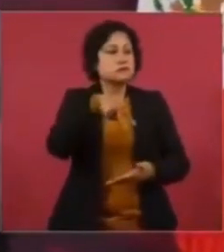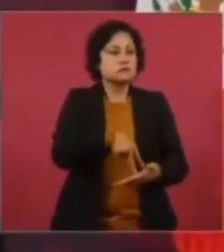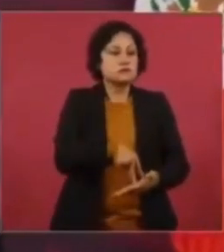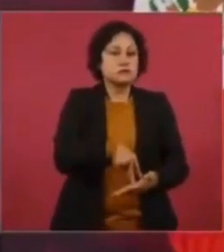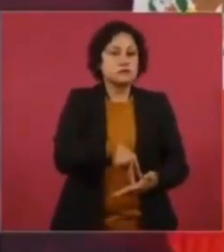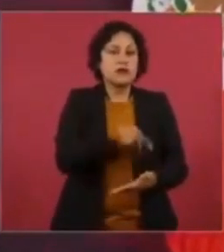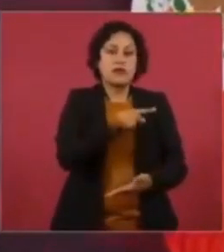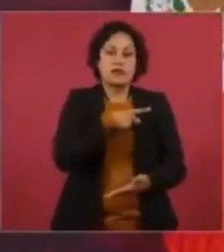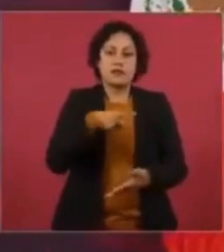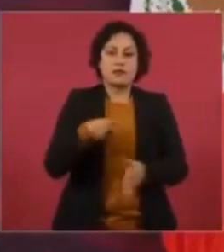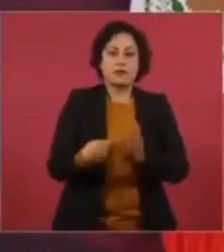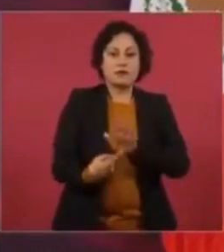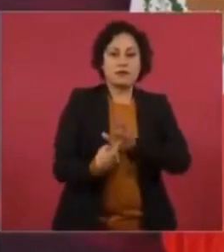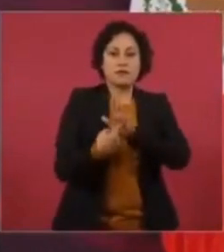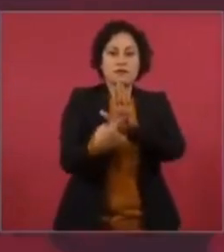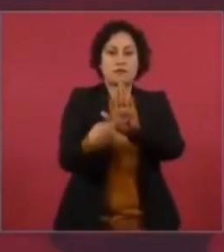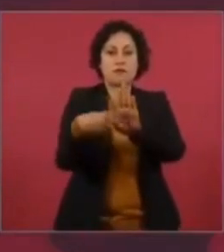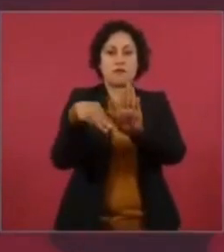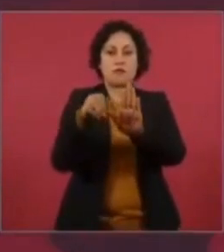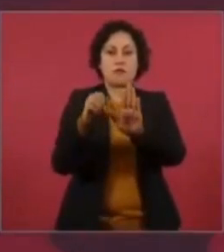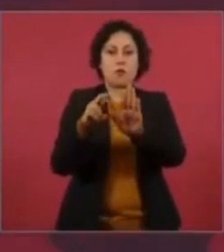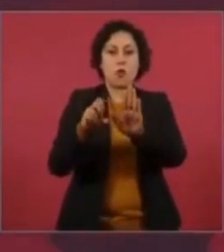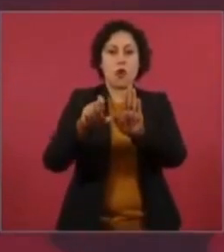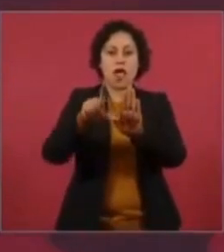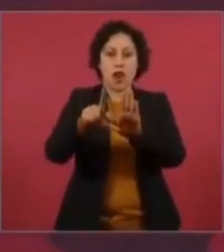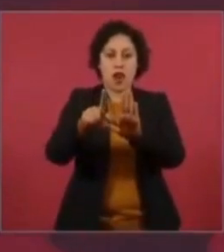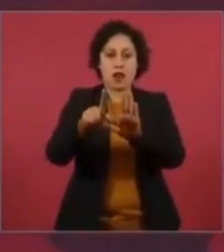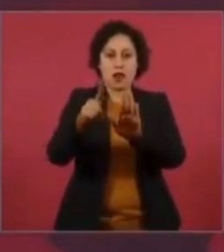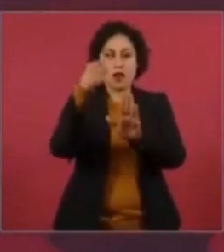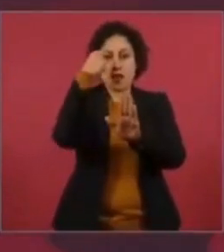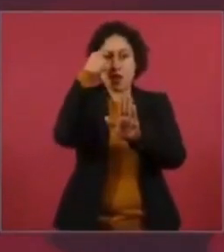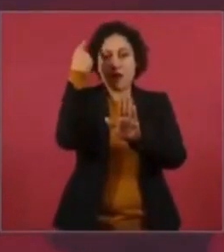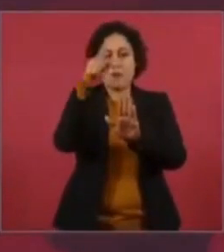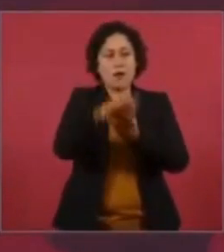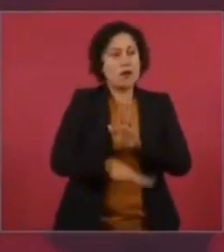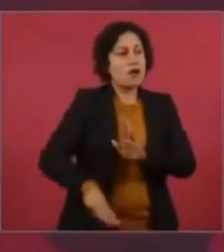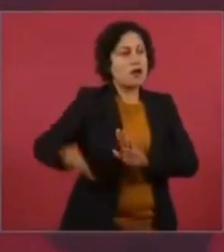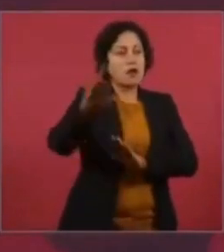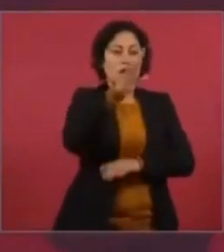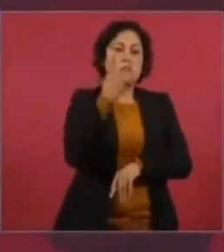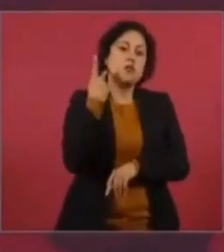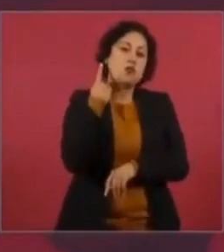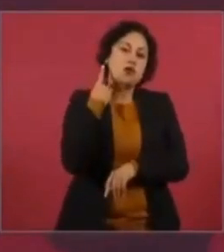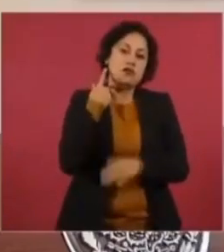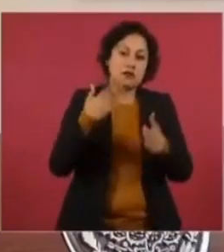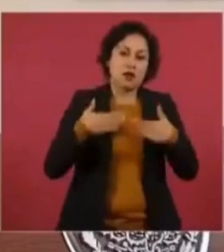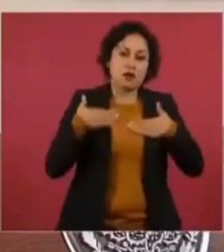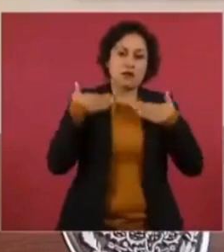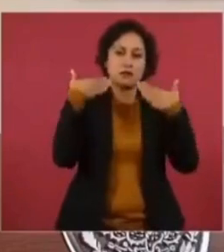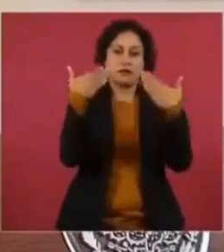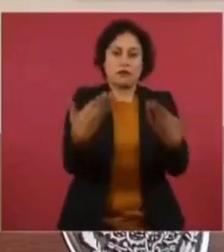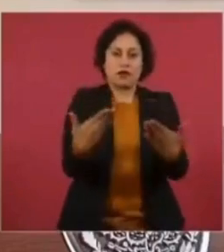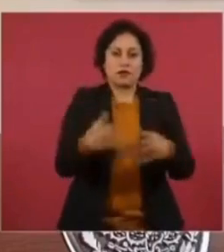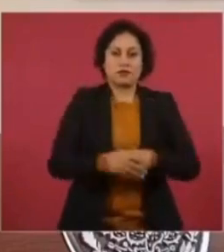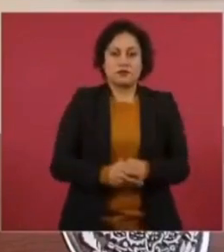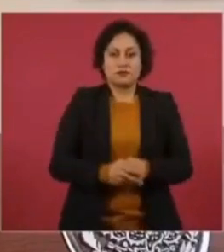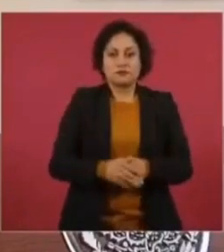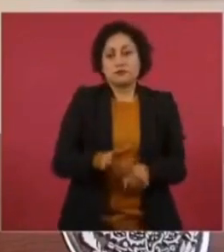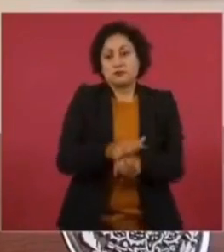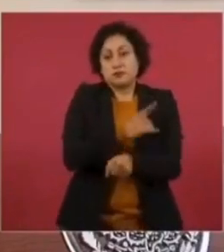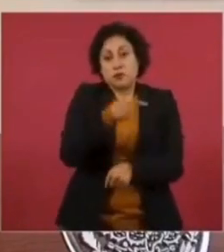tener autoridad política, porque México ya no merece ser